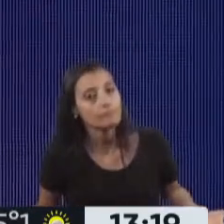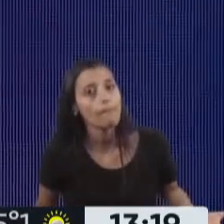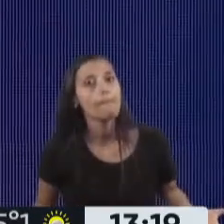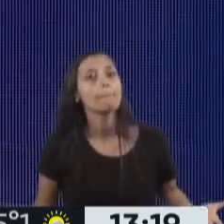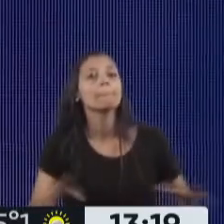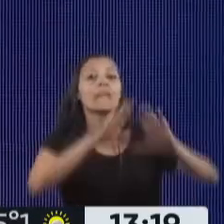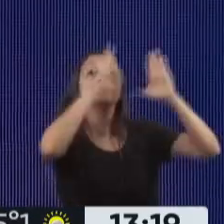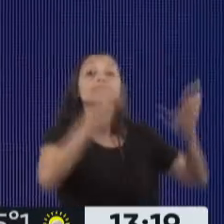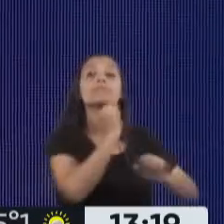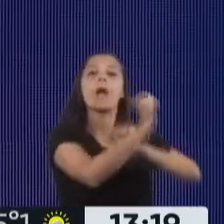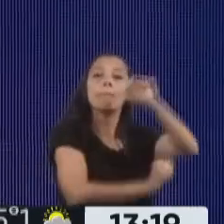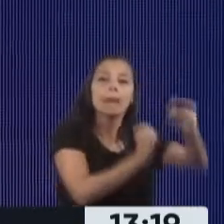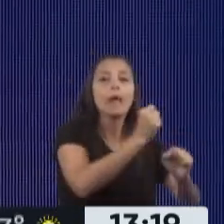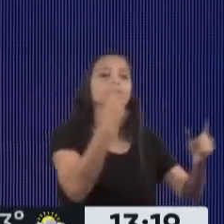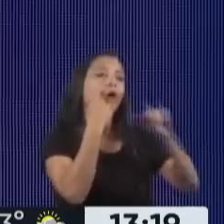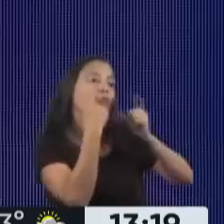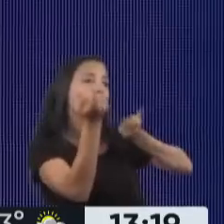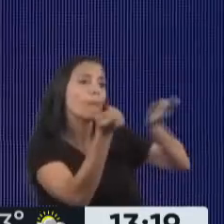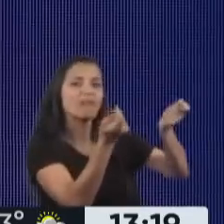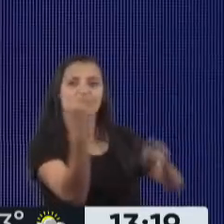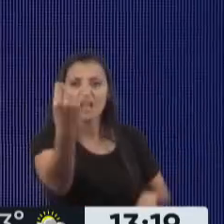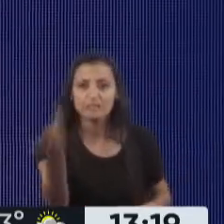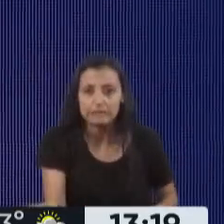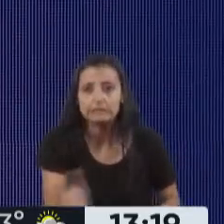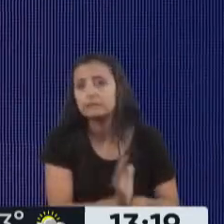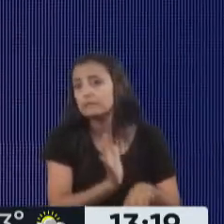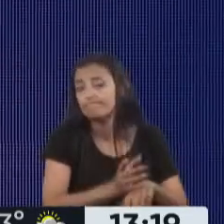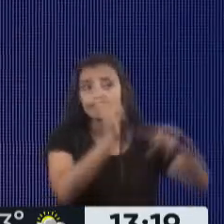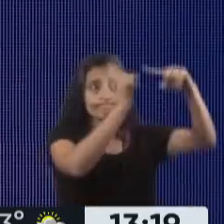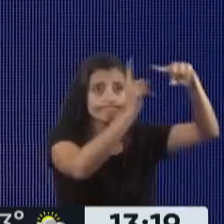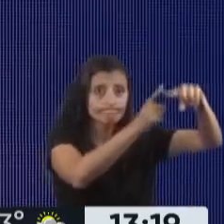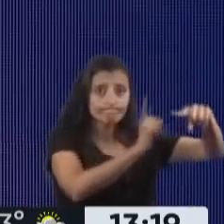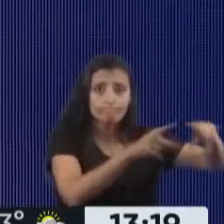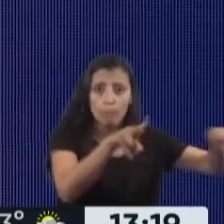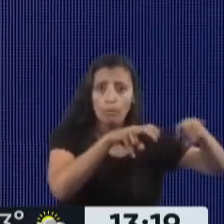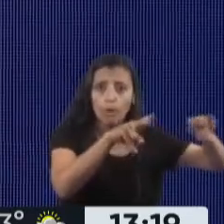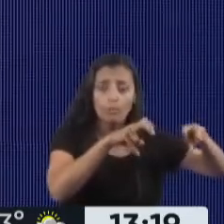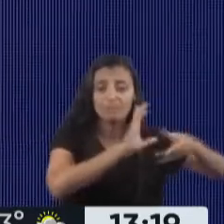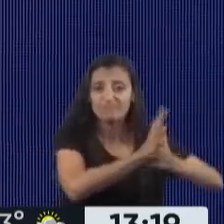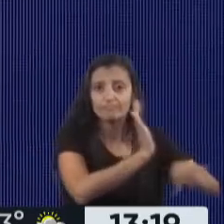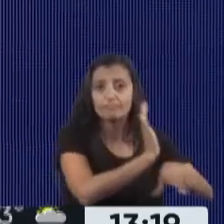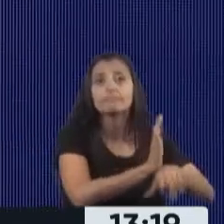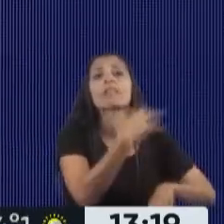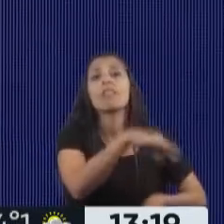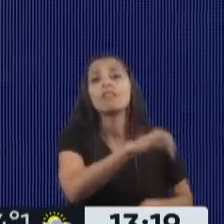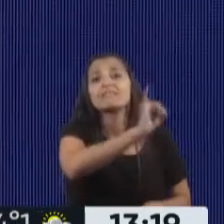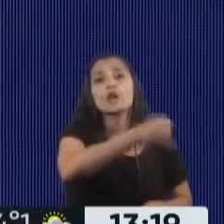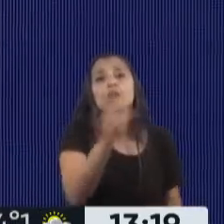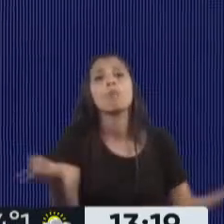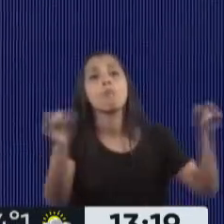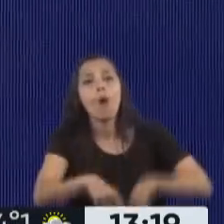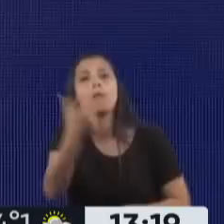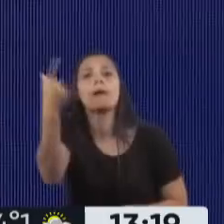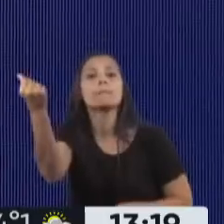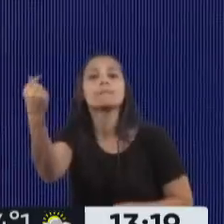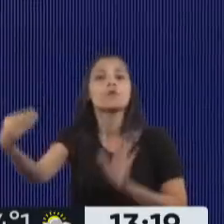lo que se hace a una empresa regulada es decir, se le hace nula la cuasirrenta, implica que va a tener un retorno similar al